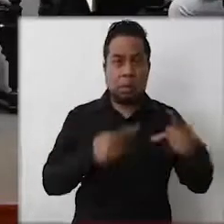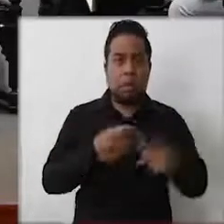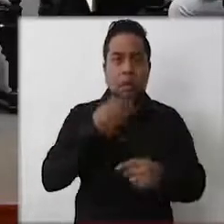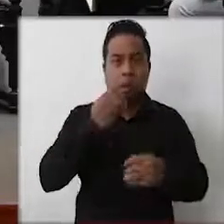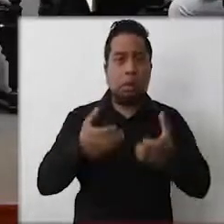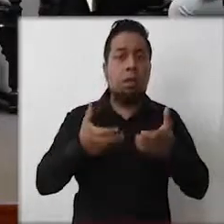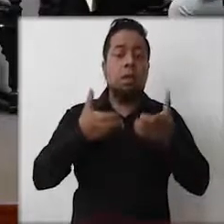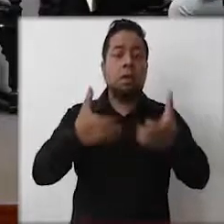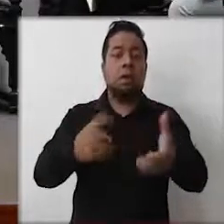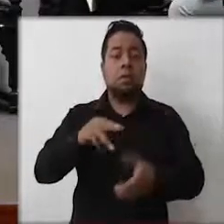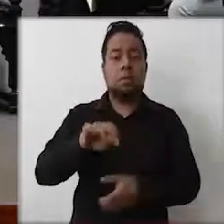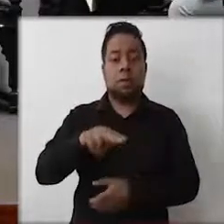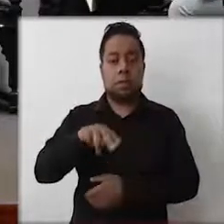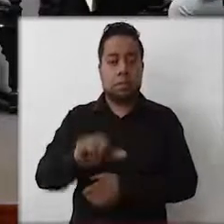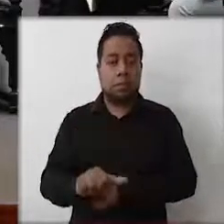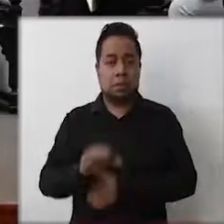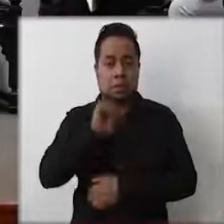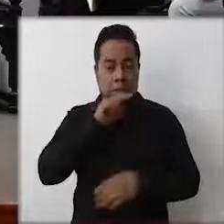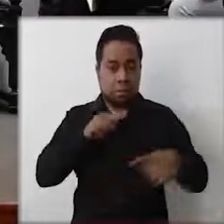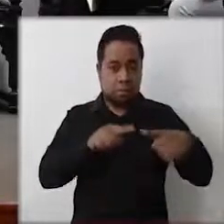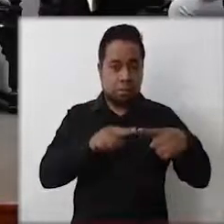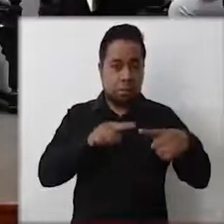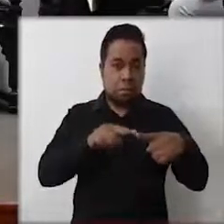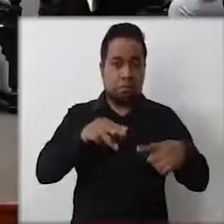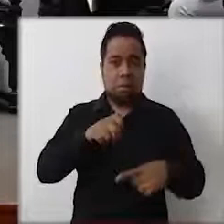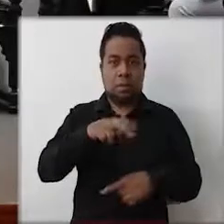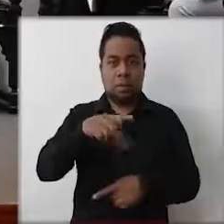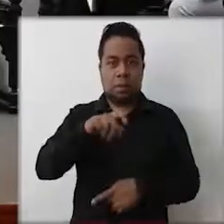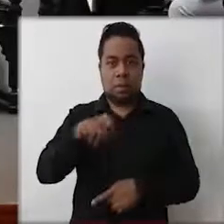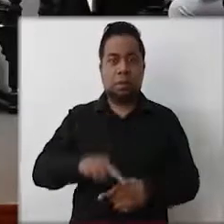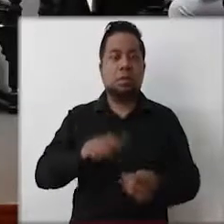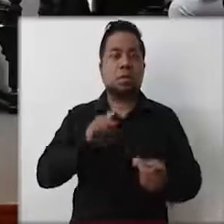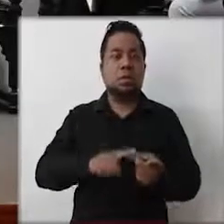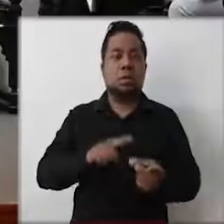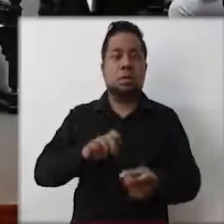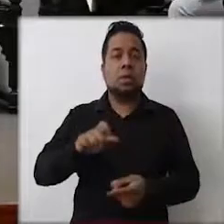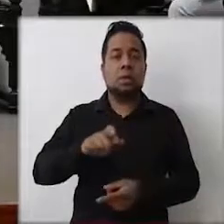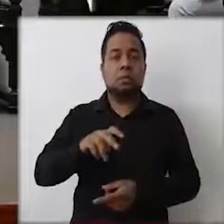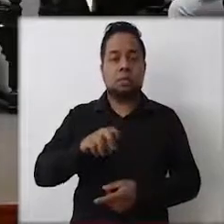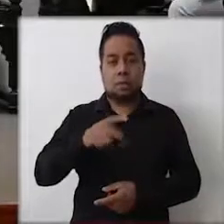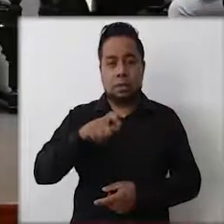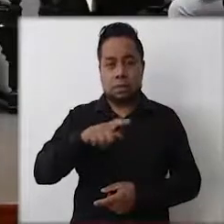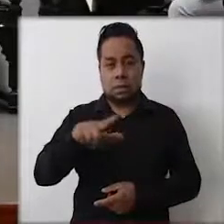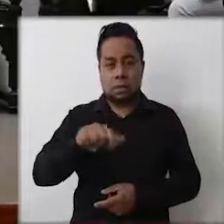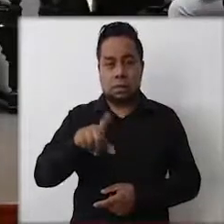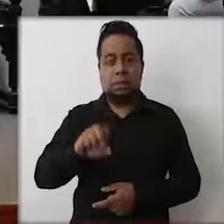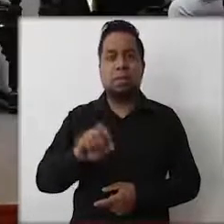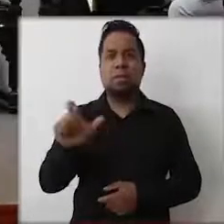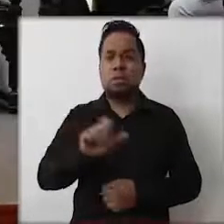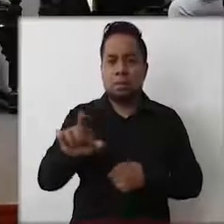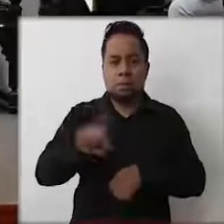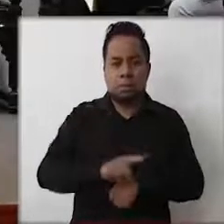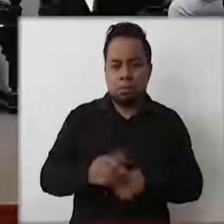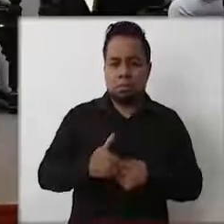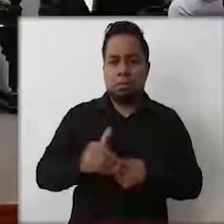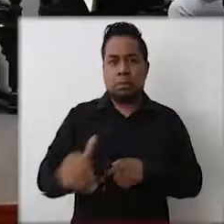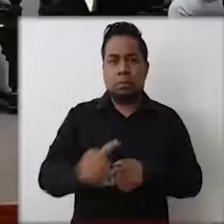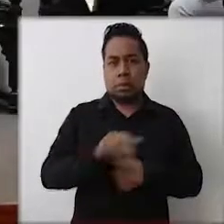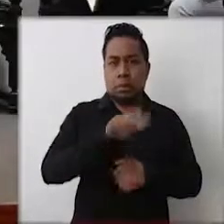de cuenta. Es cuanto, señor presidente. Está a su consideración y de las señoras y los señores